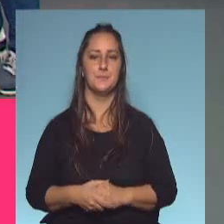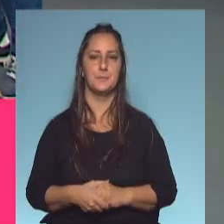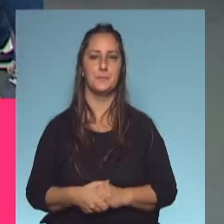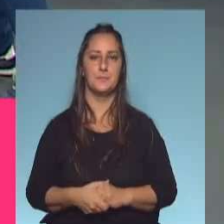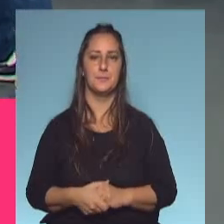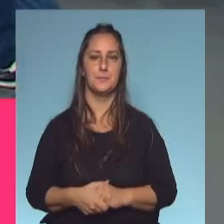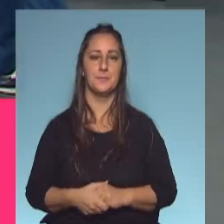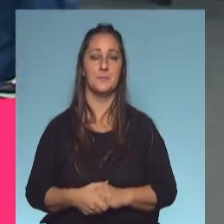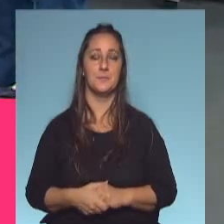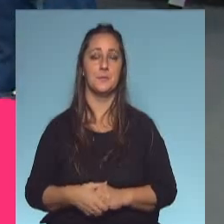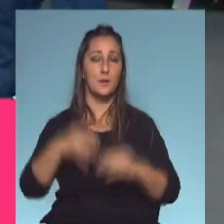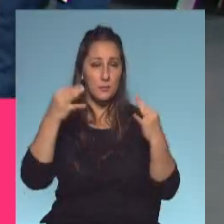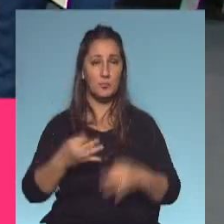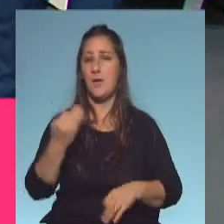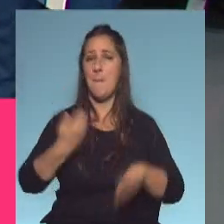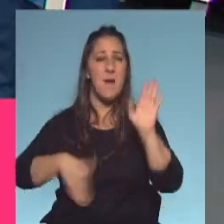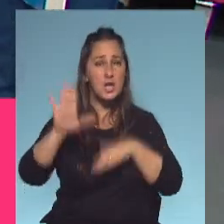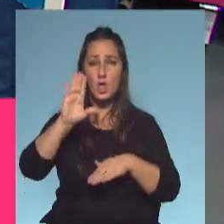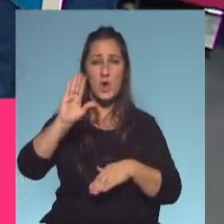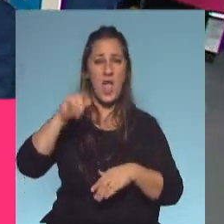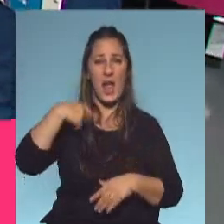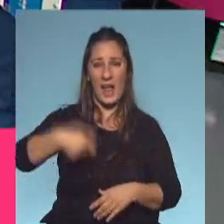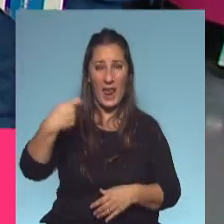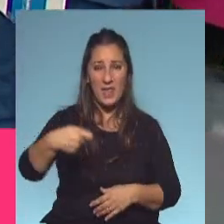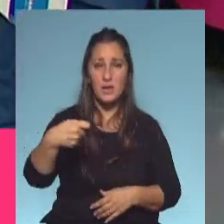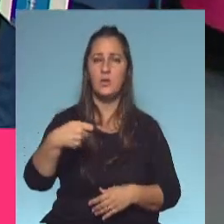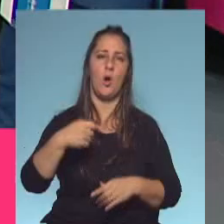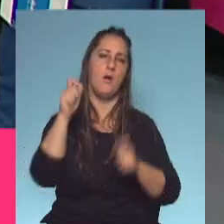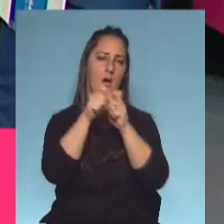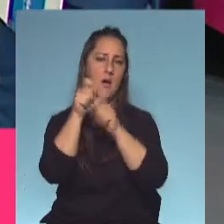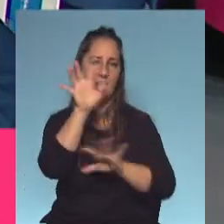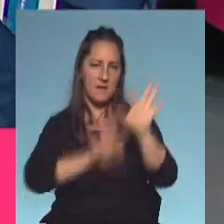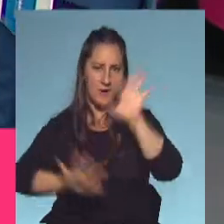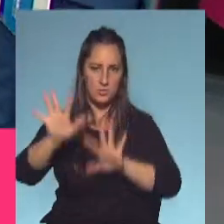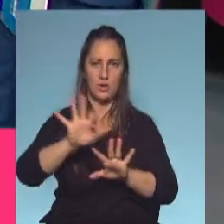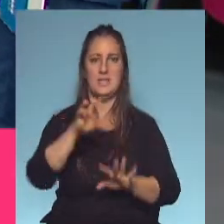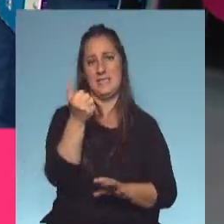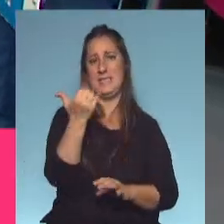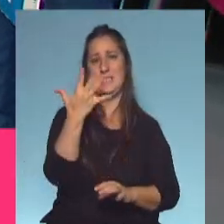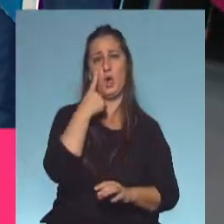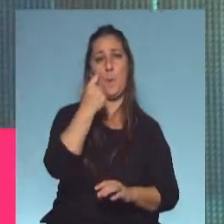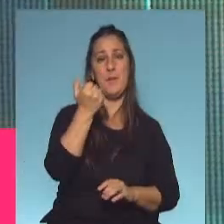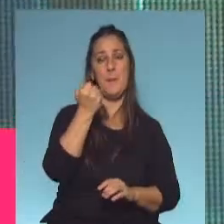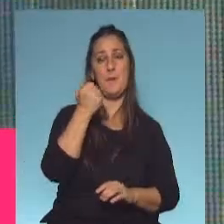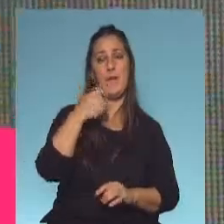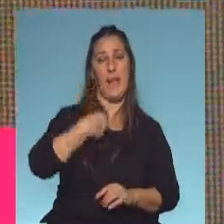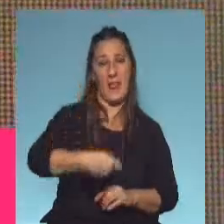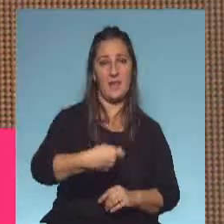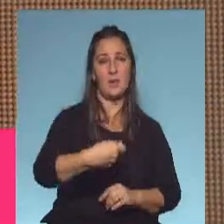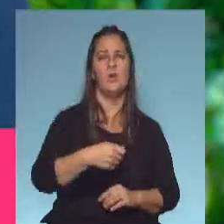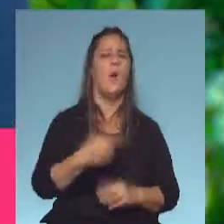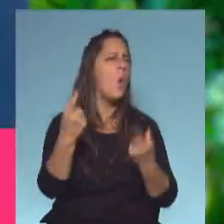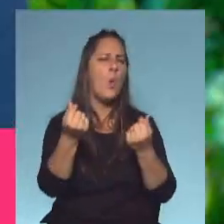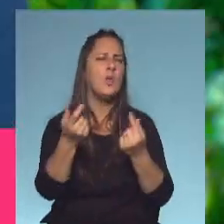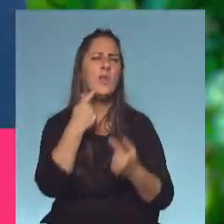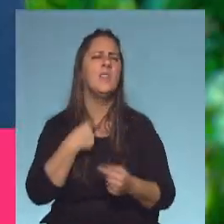a ver, la mayoría son para refacción, ¿no? Tenés 65.000 créditos que son para refacción. ¿Cuánto dijiste que te daban, por ejemplo,